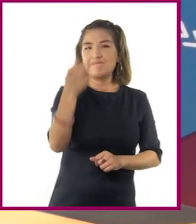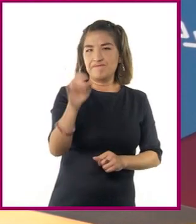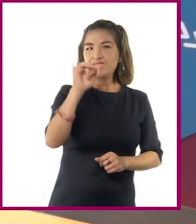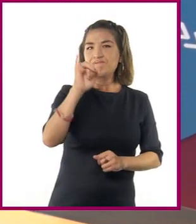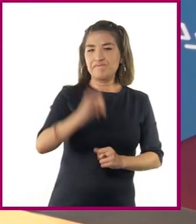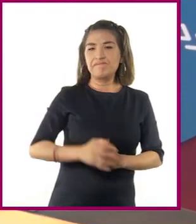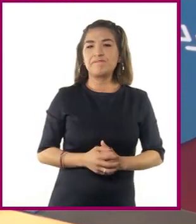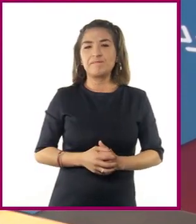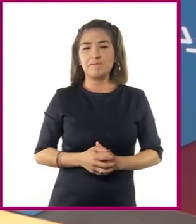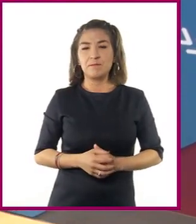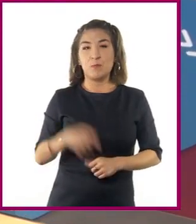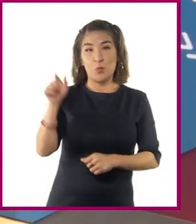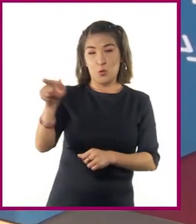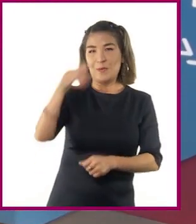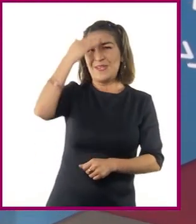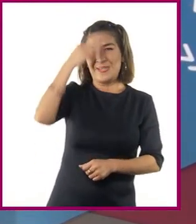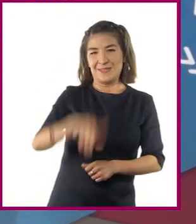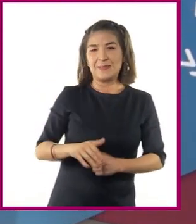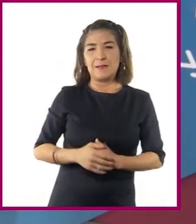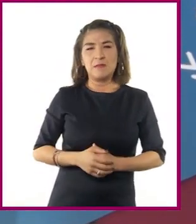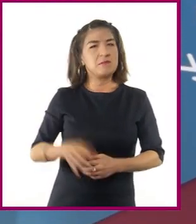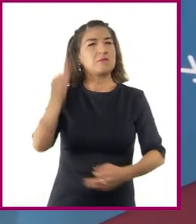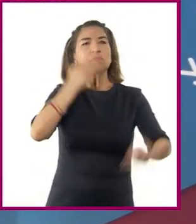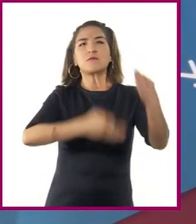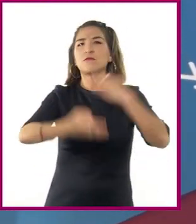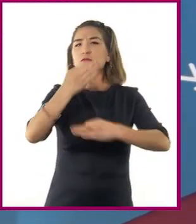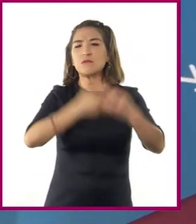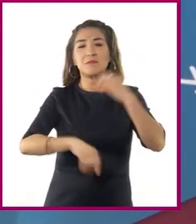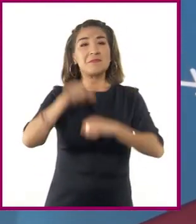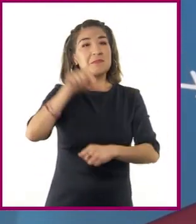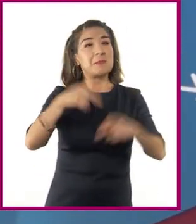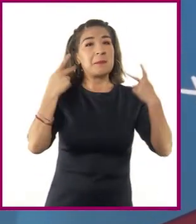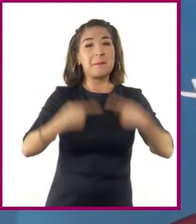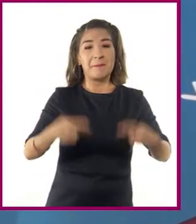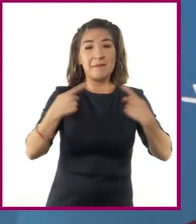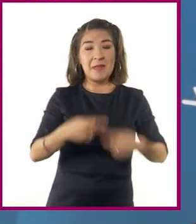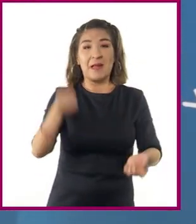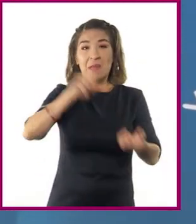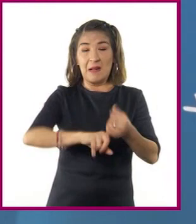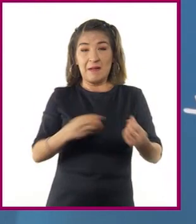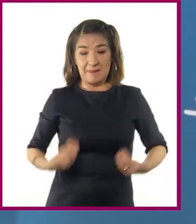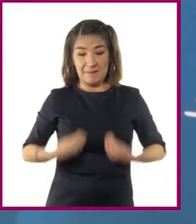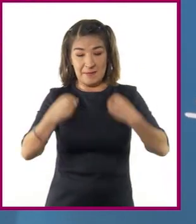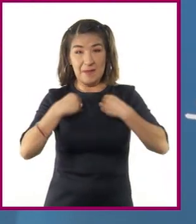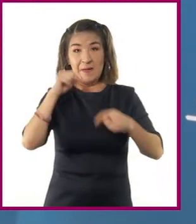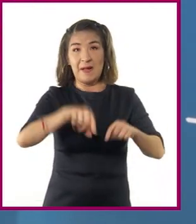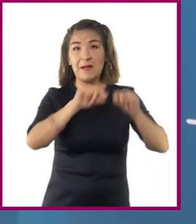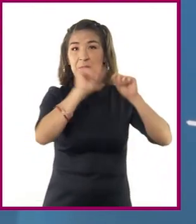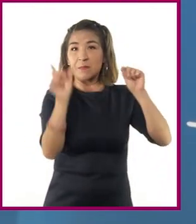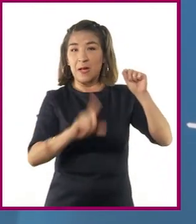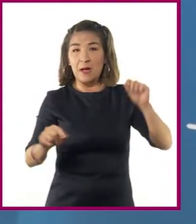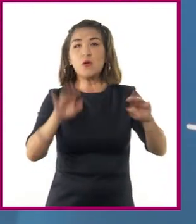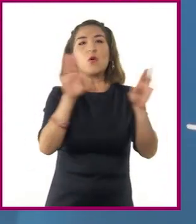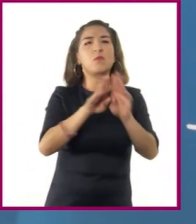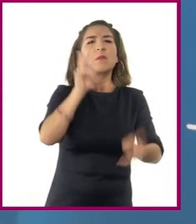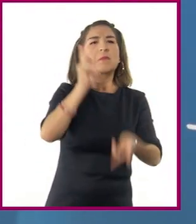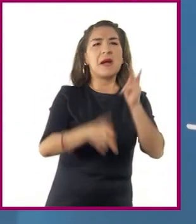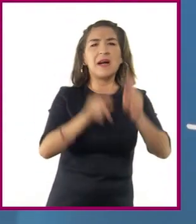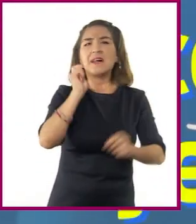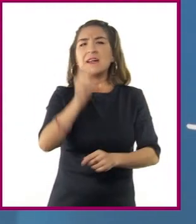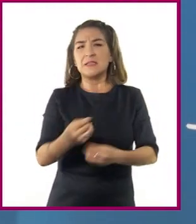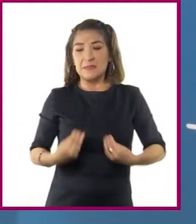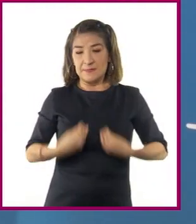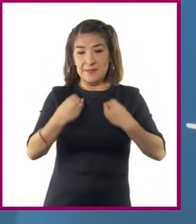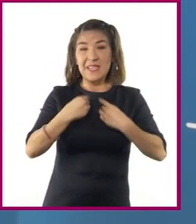Precisamente, maestro, como usted sabe, todas y cada una de las personas que vivimos en un país donde se vive en democracia,